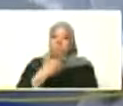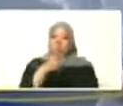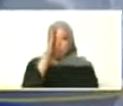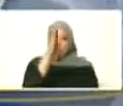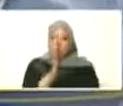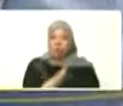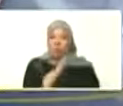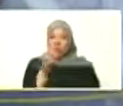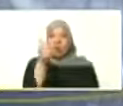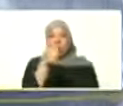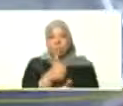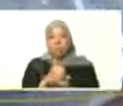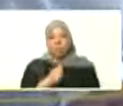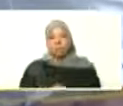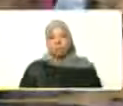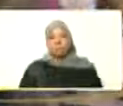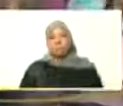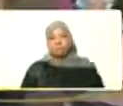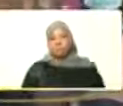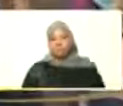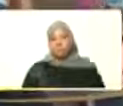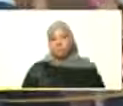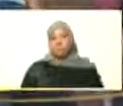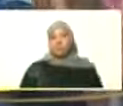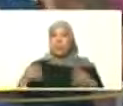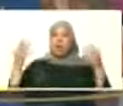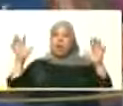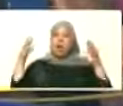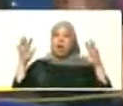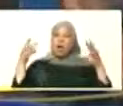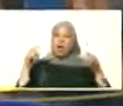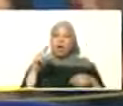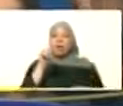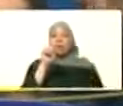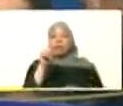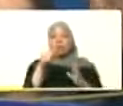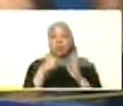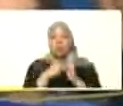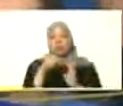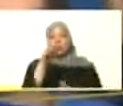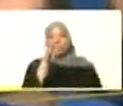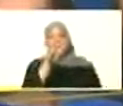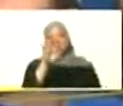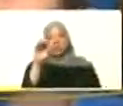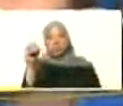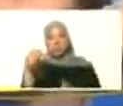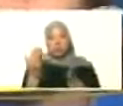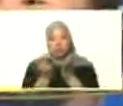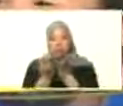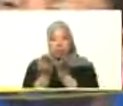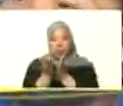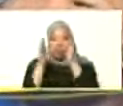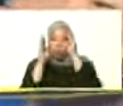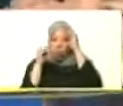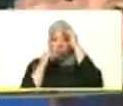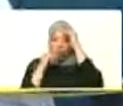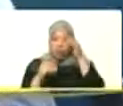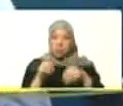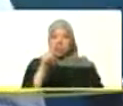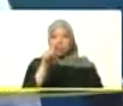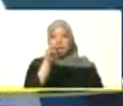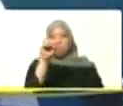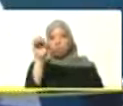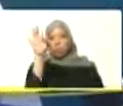Amén. Bueno, presidente, son 1.400 brigadas que están atendiendo el 100% de